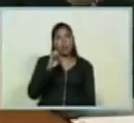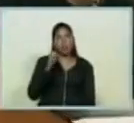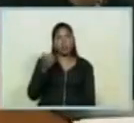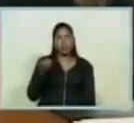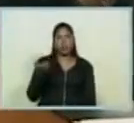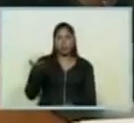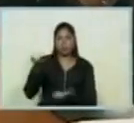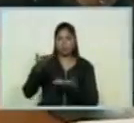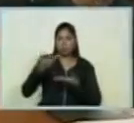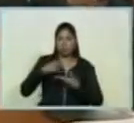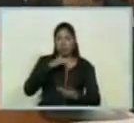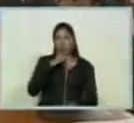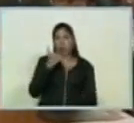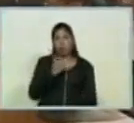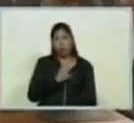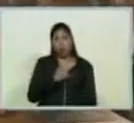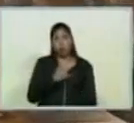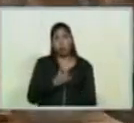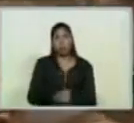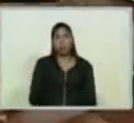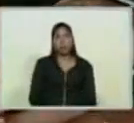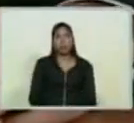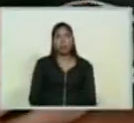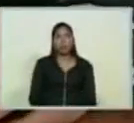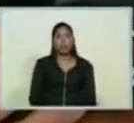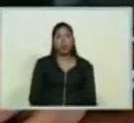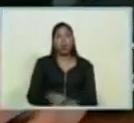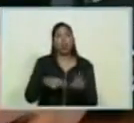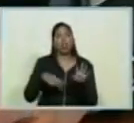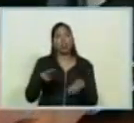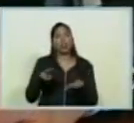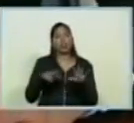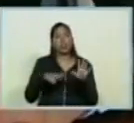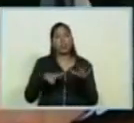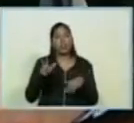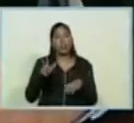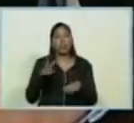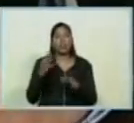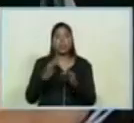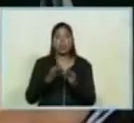arrancó en República Dominicana el pasado 12 y 13 de septiembre,